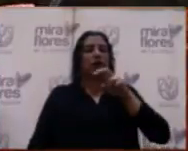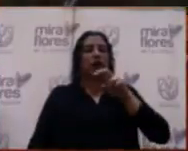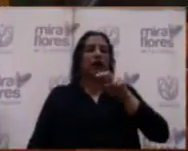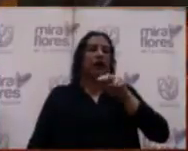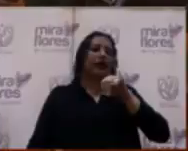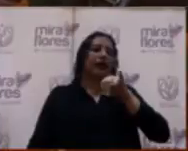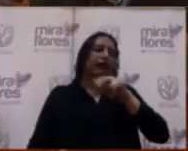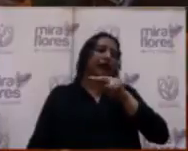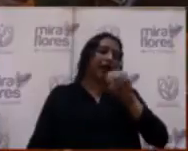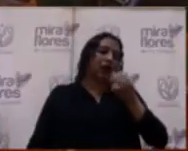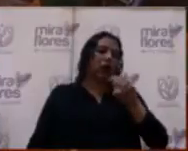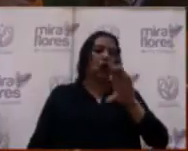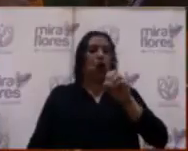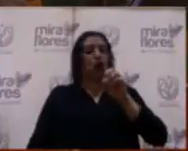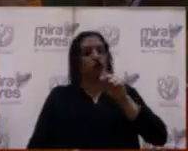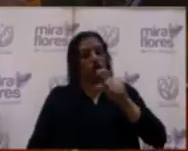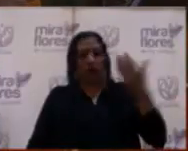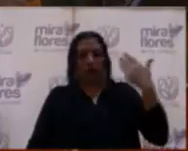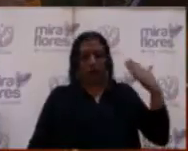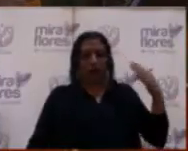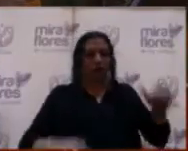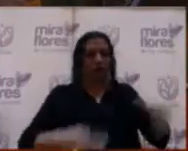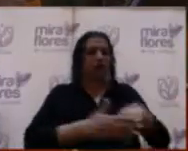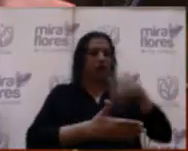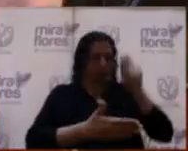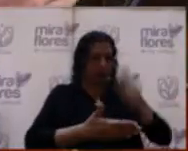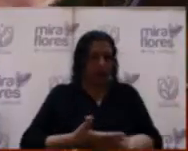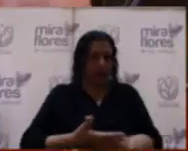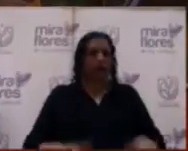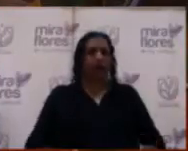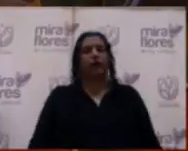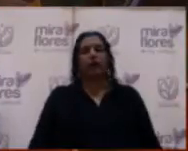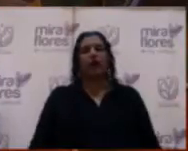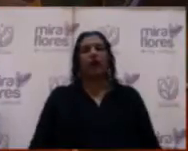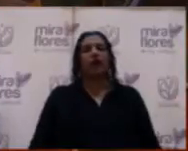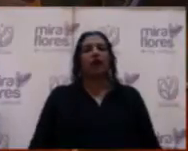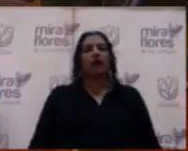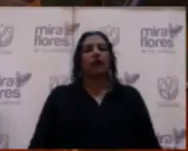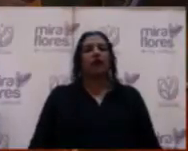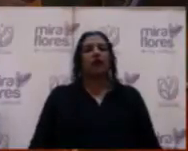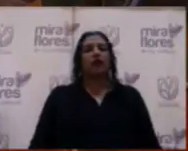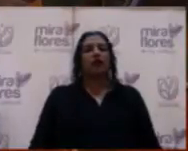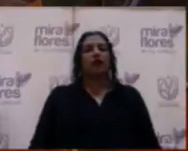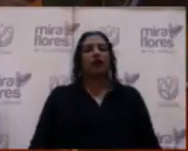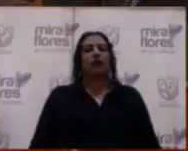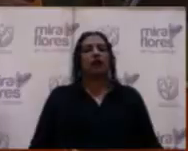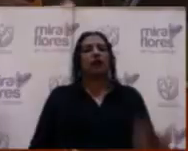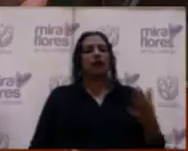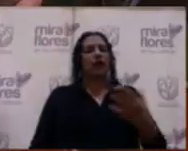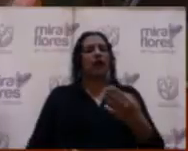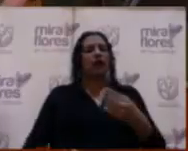acuerdo que aprobamos este convenio que recién lo ha firmado el Ministerio.